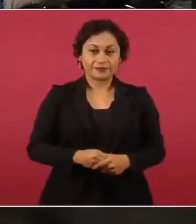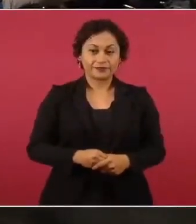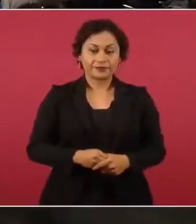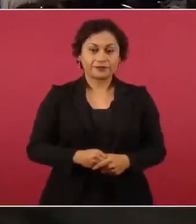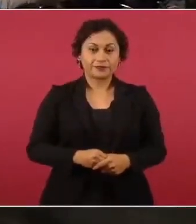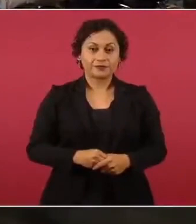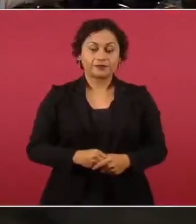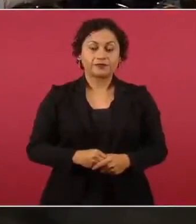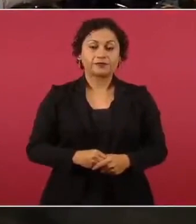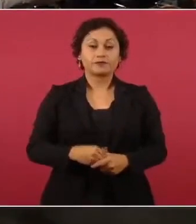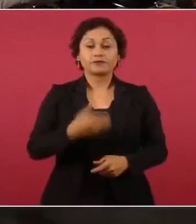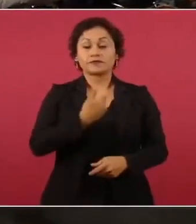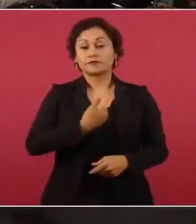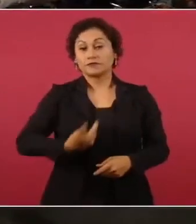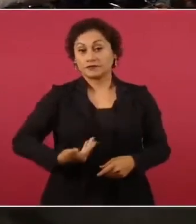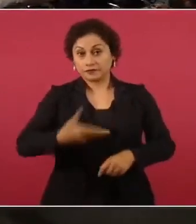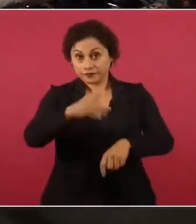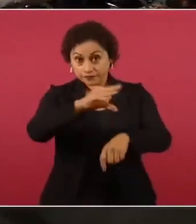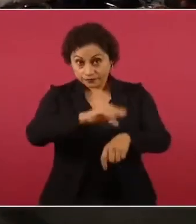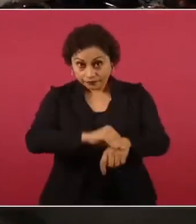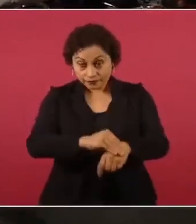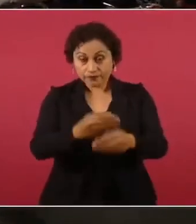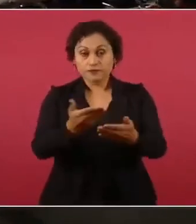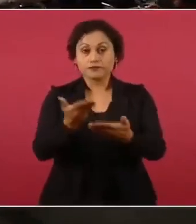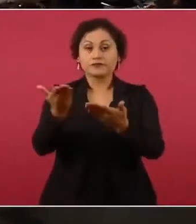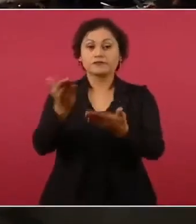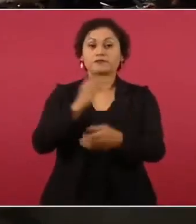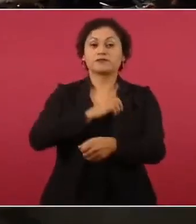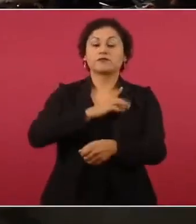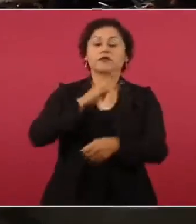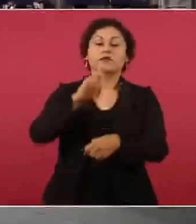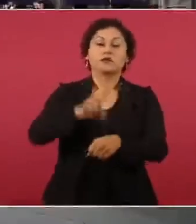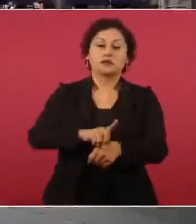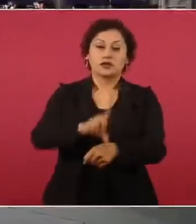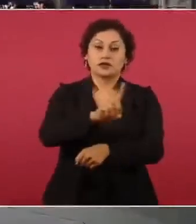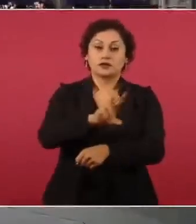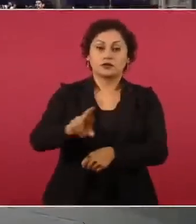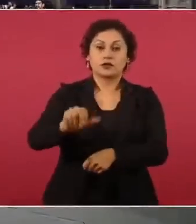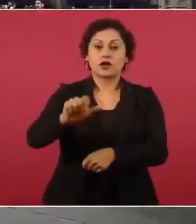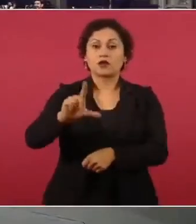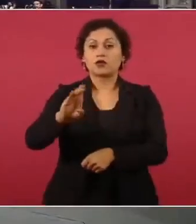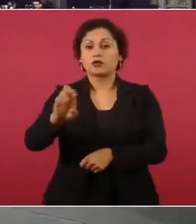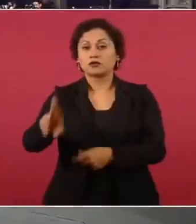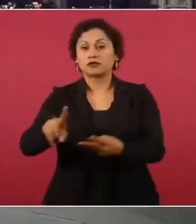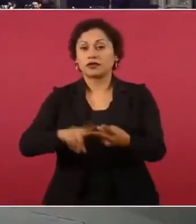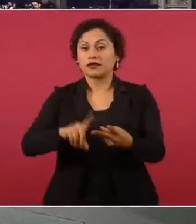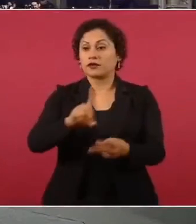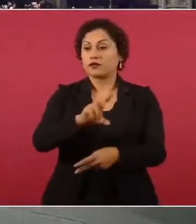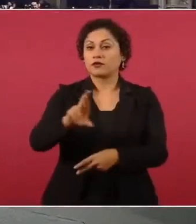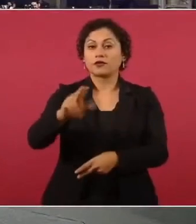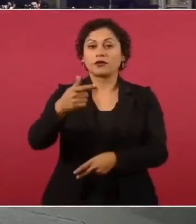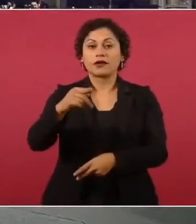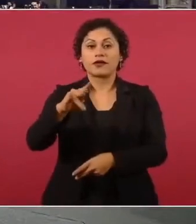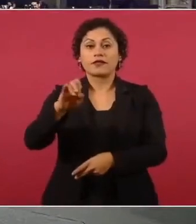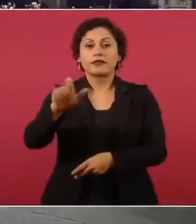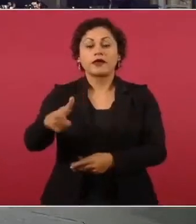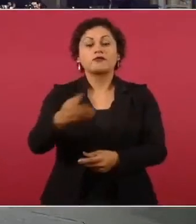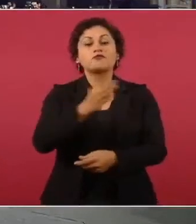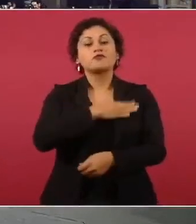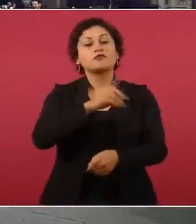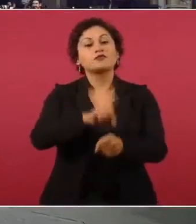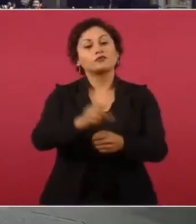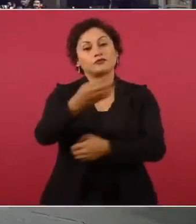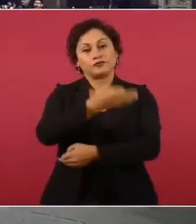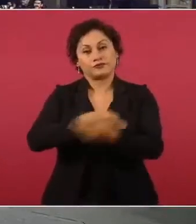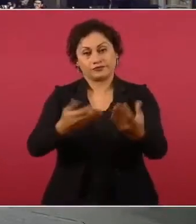Con su permiso, señor presidente, muy buenos días, doctor Alcocer, doctor López-Gatell, buenos días a todas y a todos. Traemos el